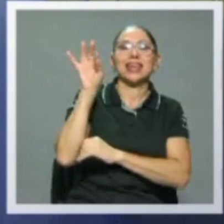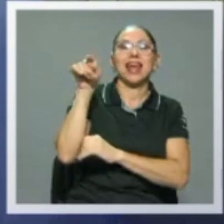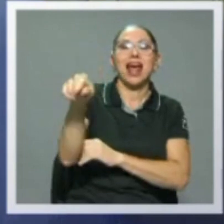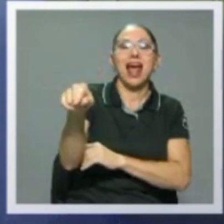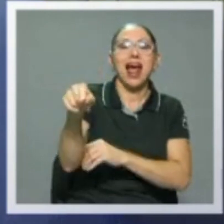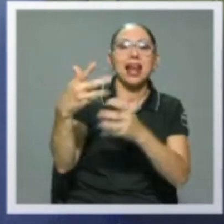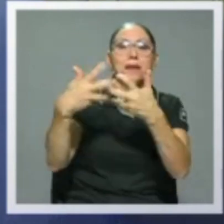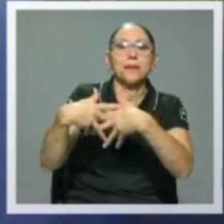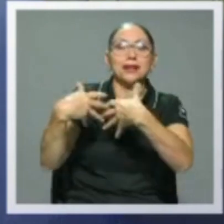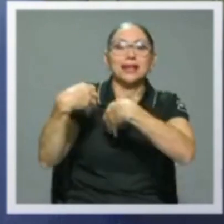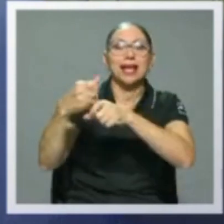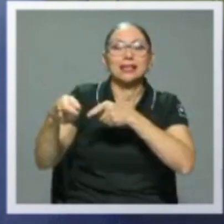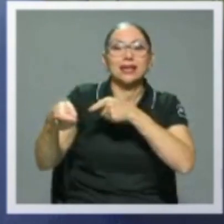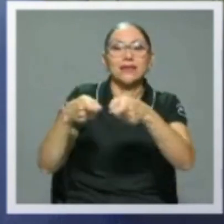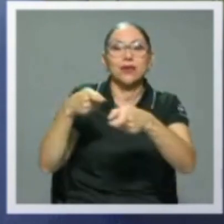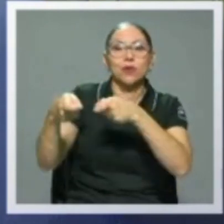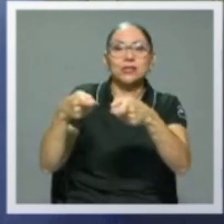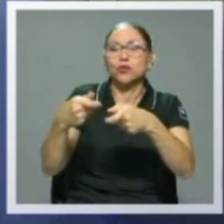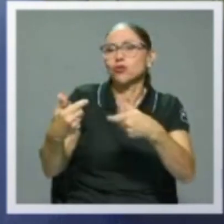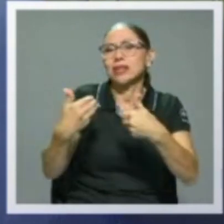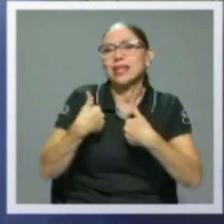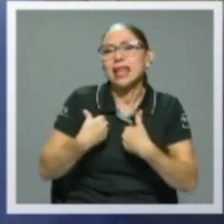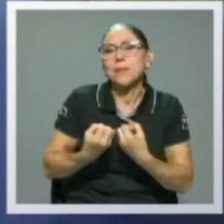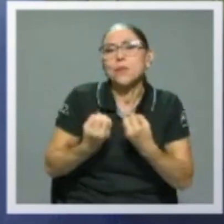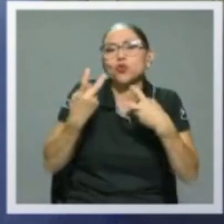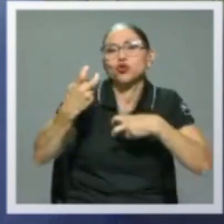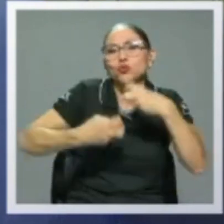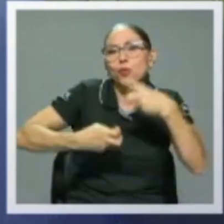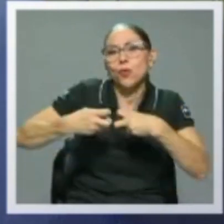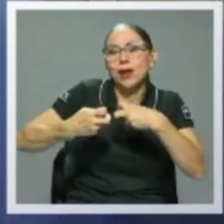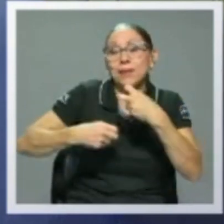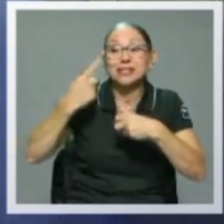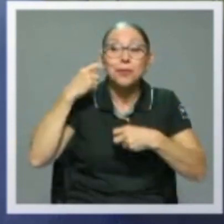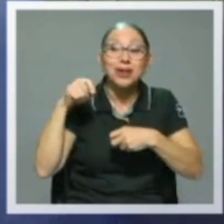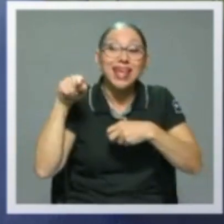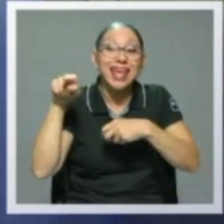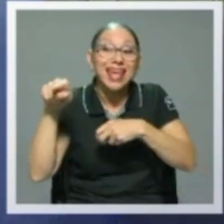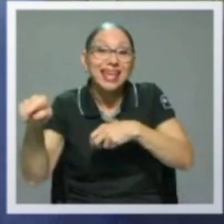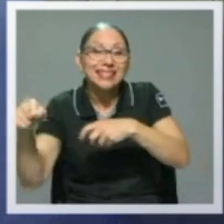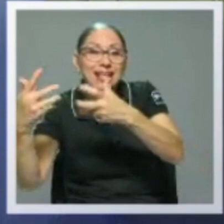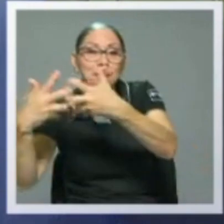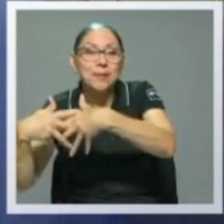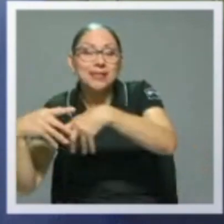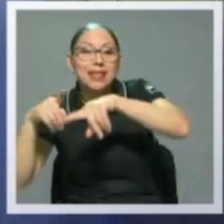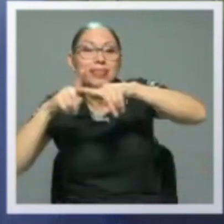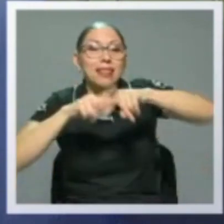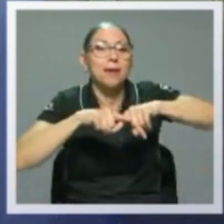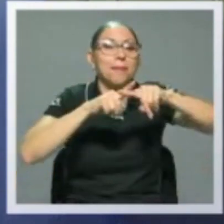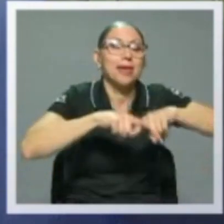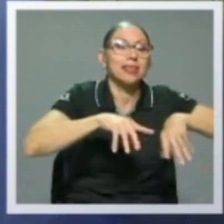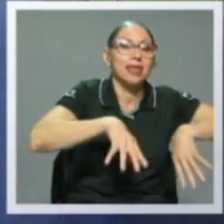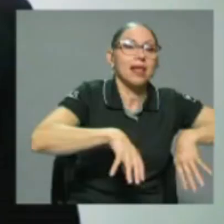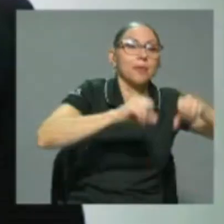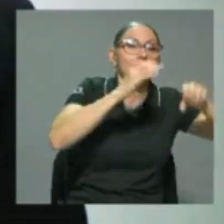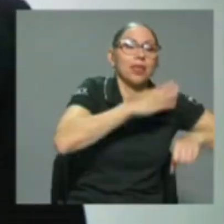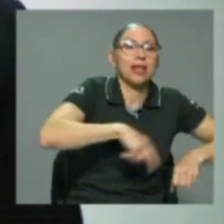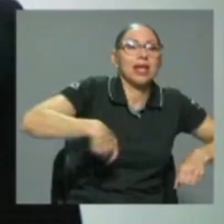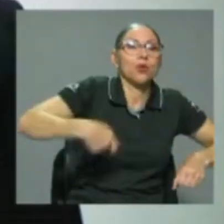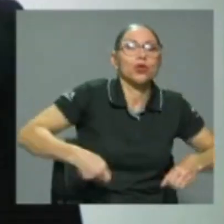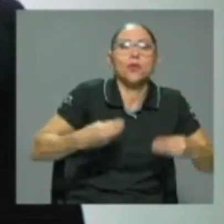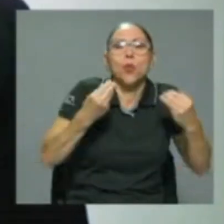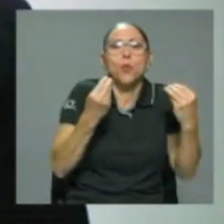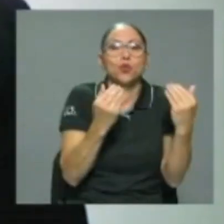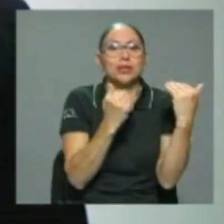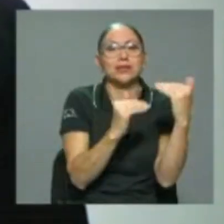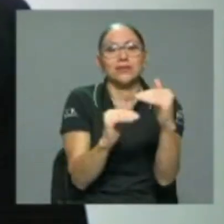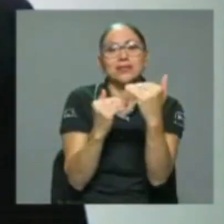problemas, porque al tener que depender del Poder Ejecutivo y tiene tantas restricciones, resulta que entonces hay que